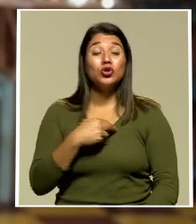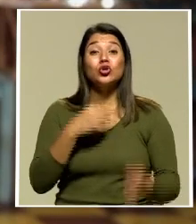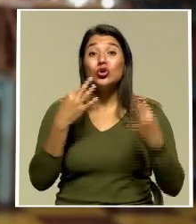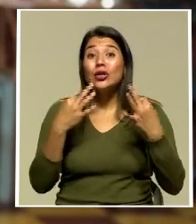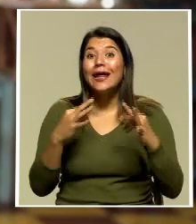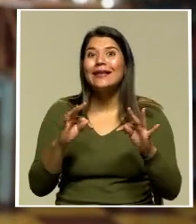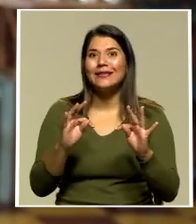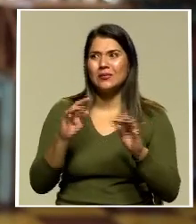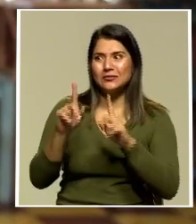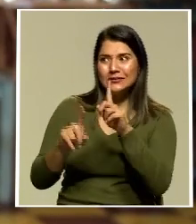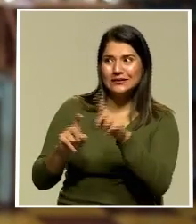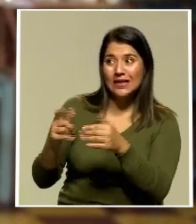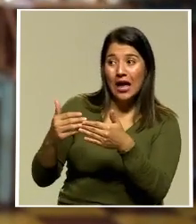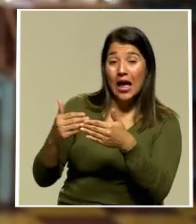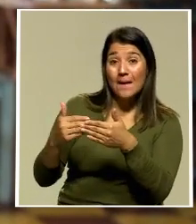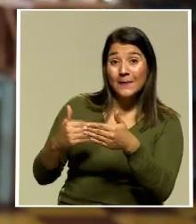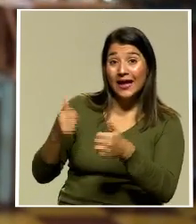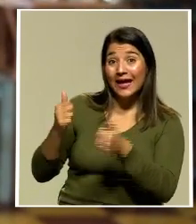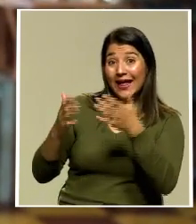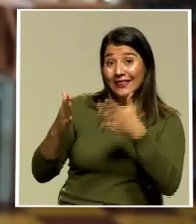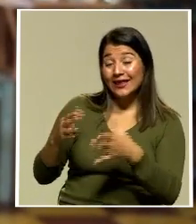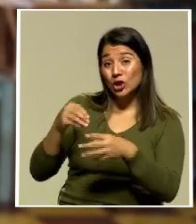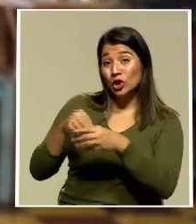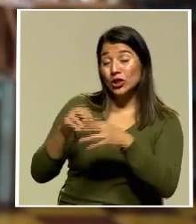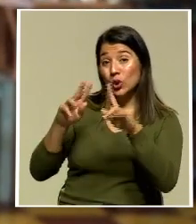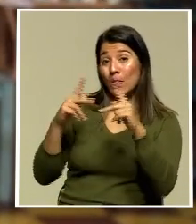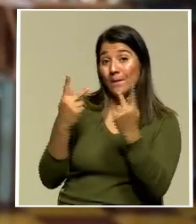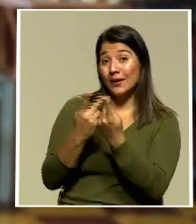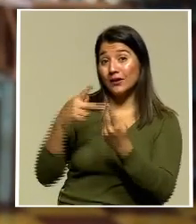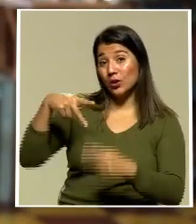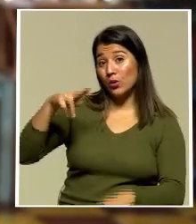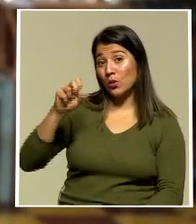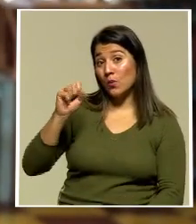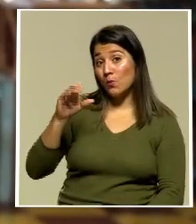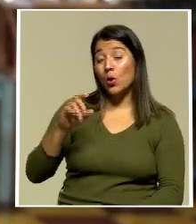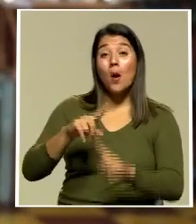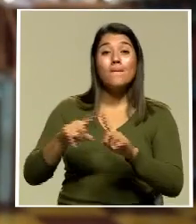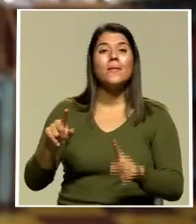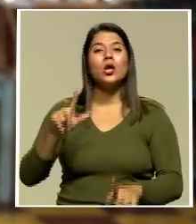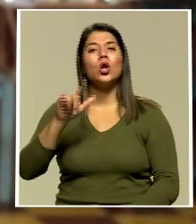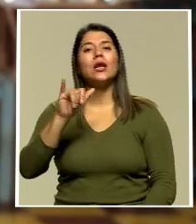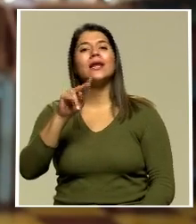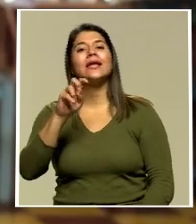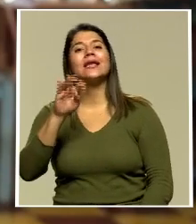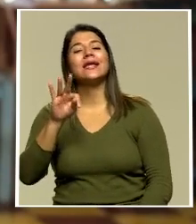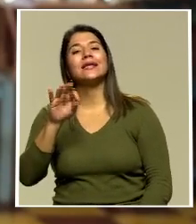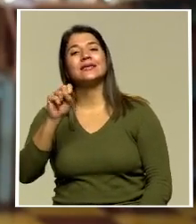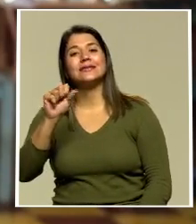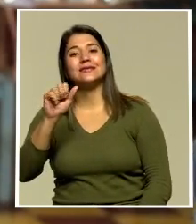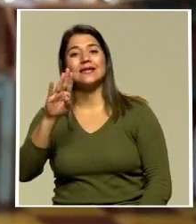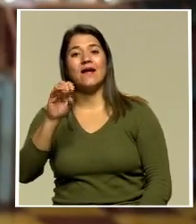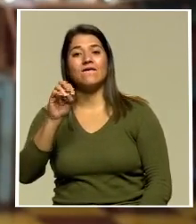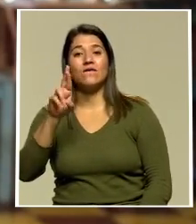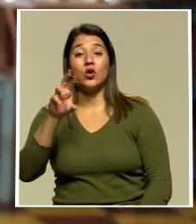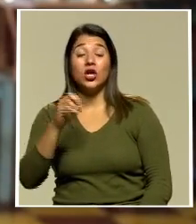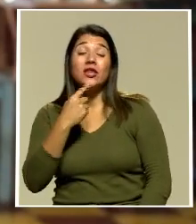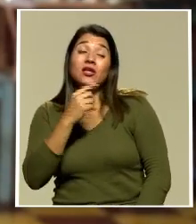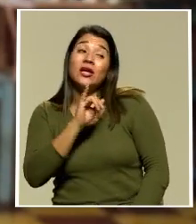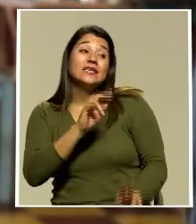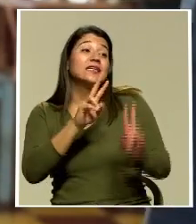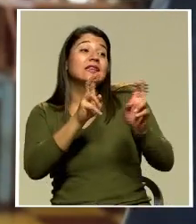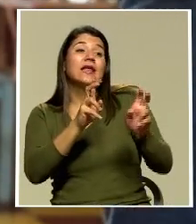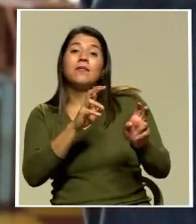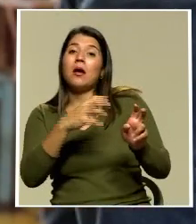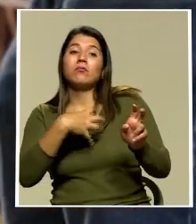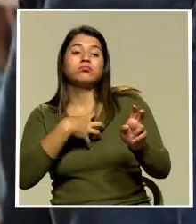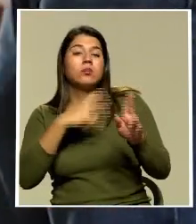los precandidatos del Partido Unidad Social Cristiana. Sin embargo, Linet Saborío dijo que era un tema de partido, Pedro Muñoz no quiso hacer referencia